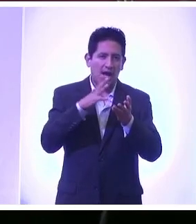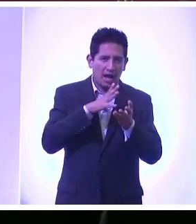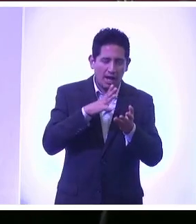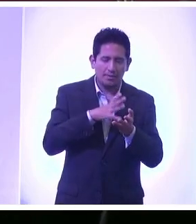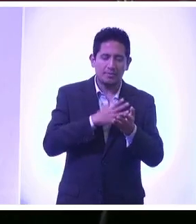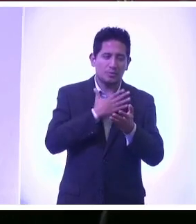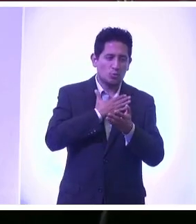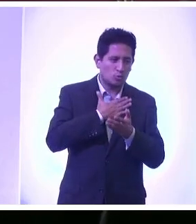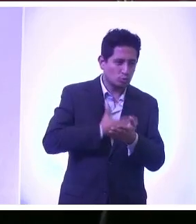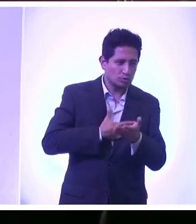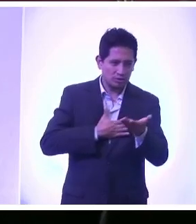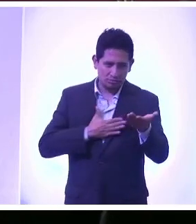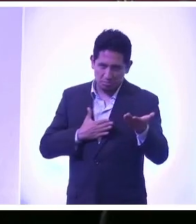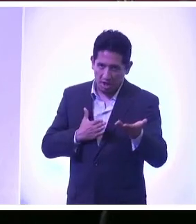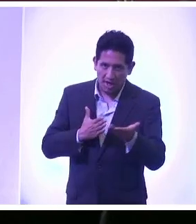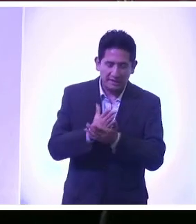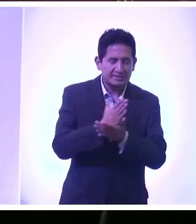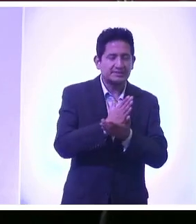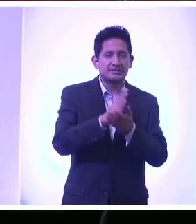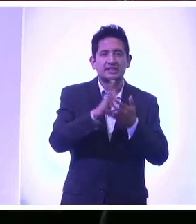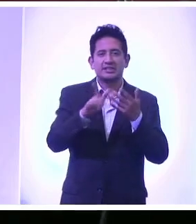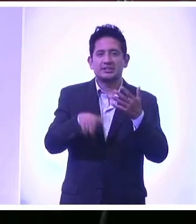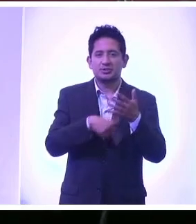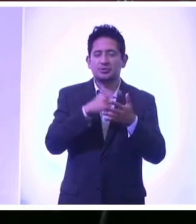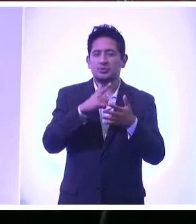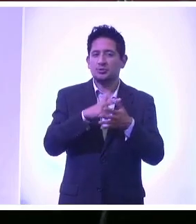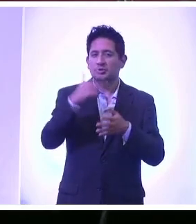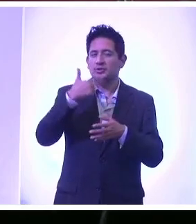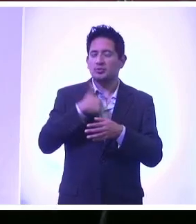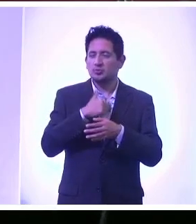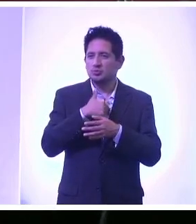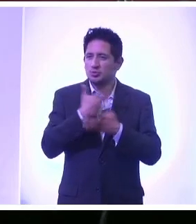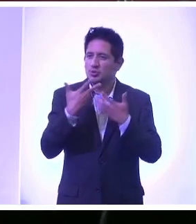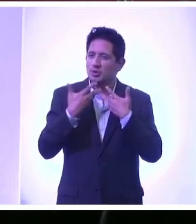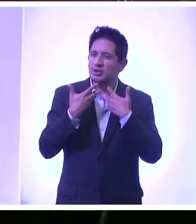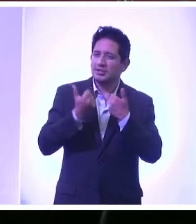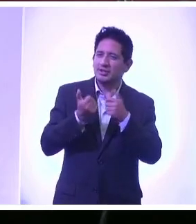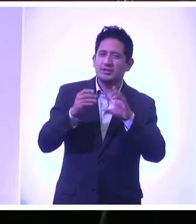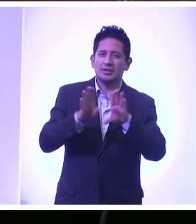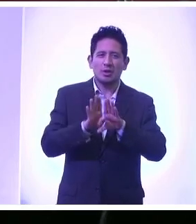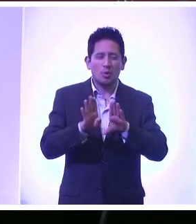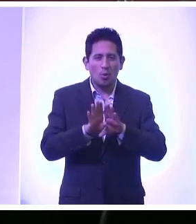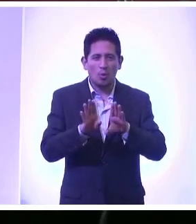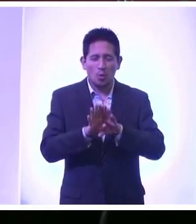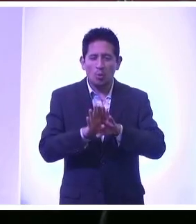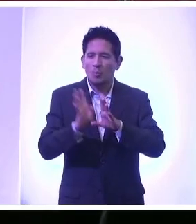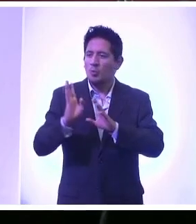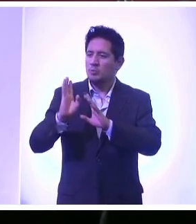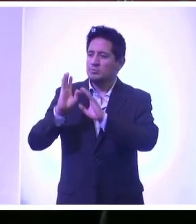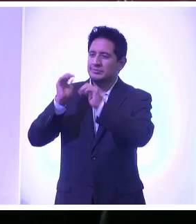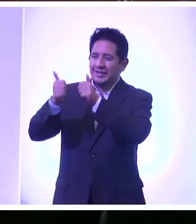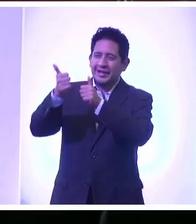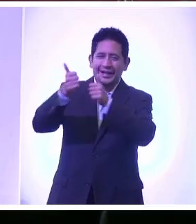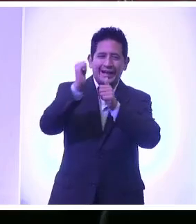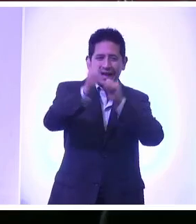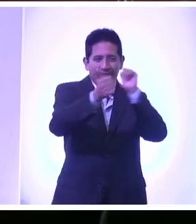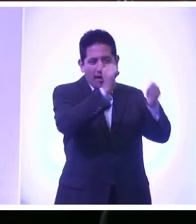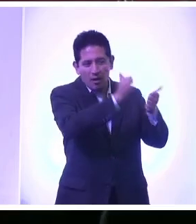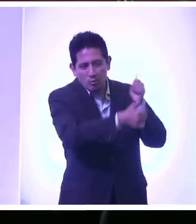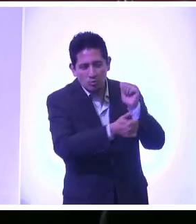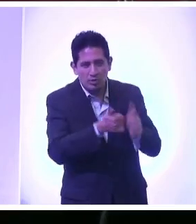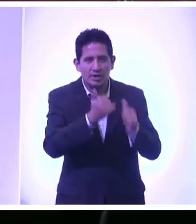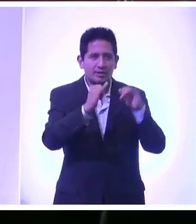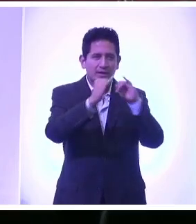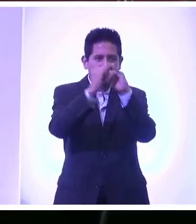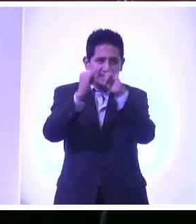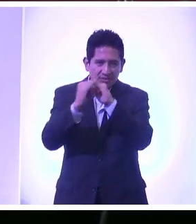la justicia y y te podemos ver las entrañas de cómo funciona el día a día las las las instituciones pues entonces podemos tener un país